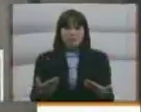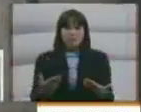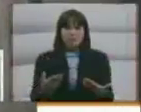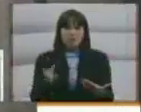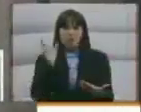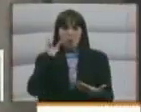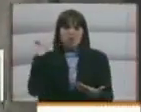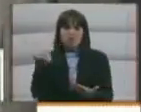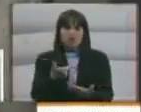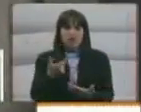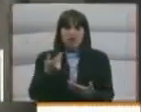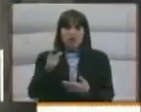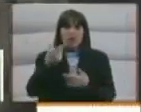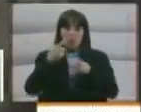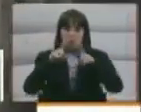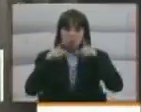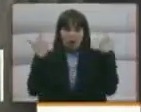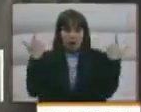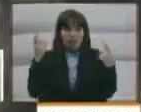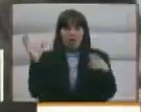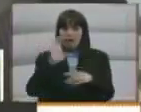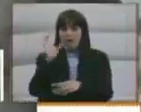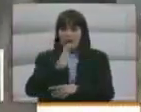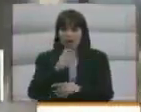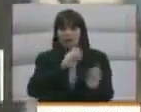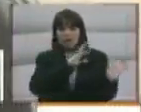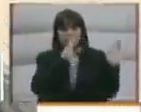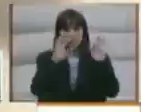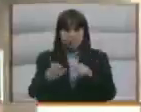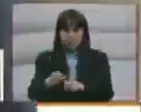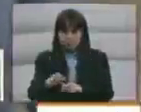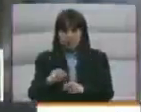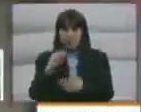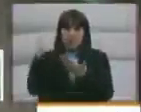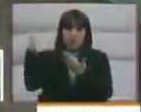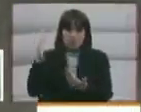Guaira, Caracas, todo. Bueno, imagínate la cantidad de gente